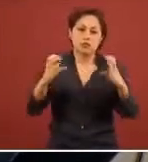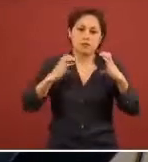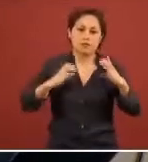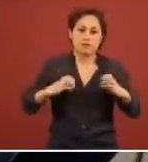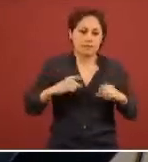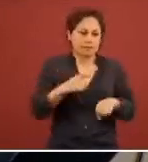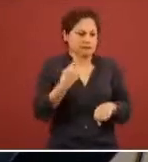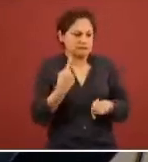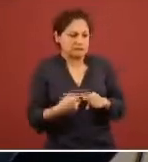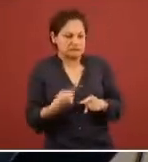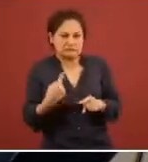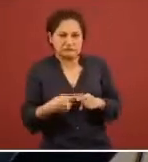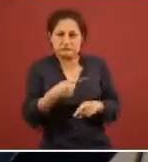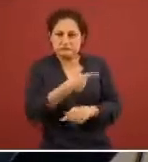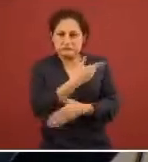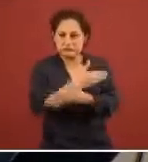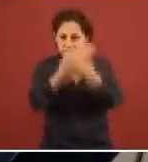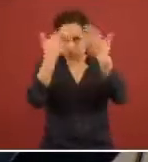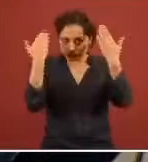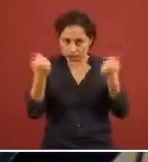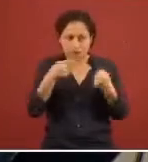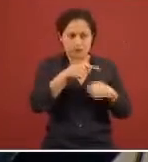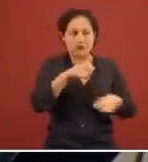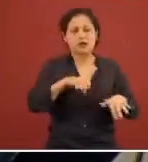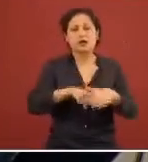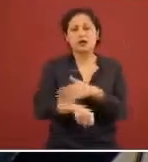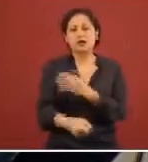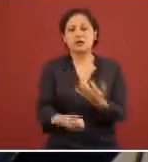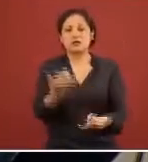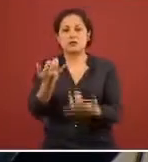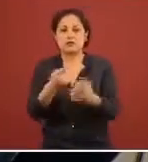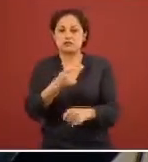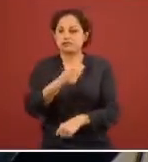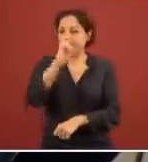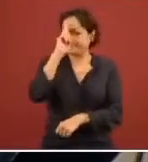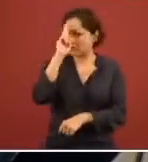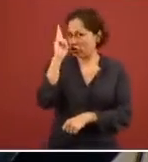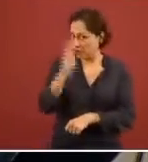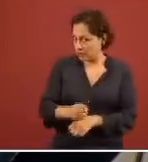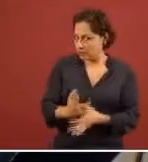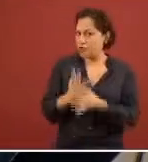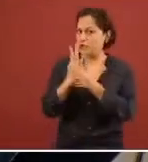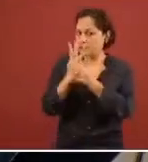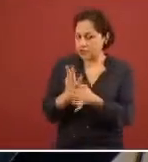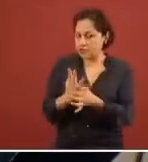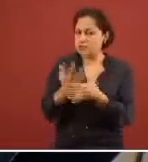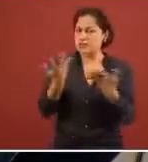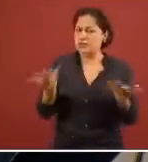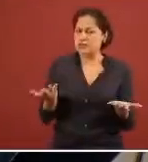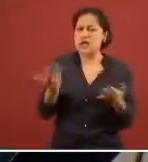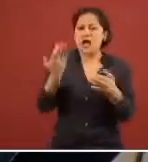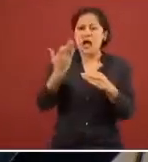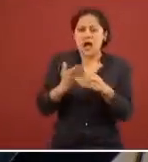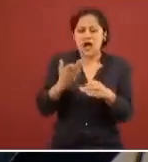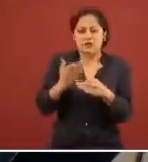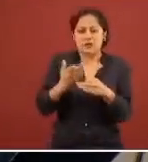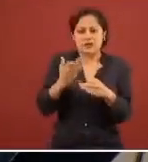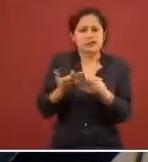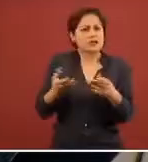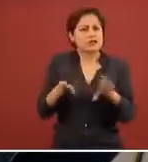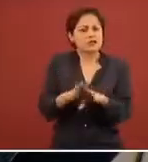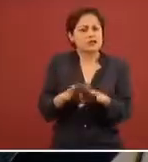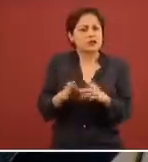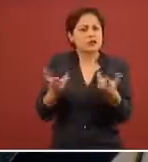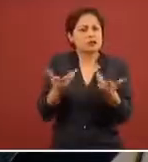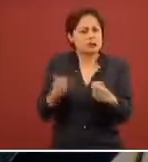reconocidos, pues que se cremen cadáveres sin que se reconozcan. Entonces, ¿cómo hacer para que estos tengan como una identificación propia, ¿no?